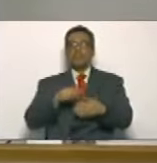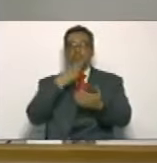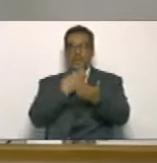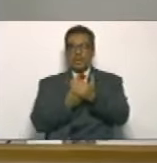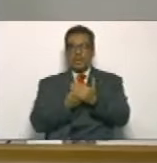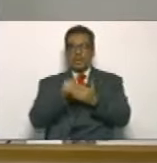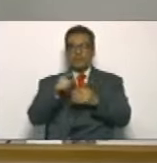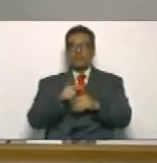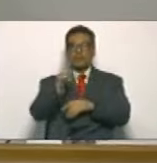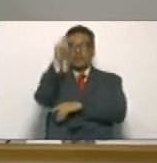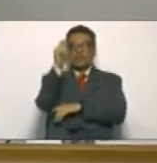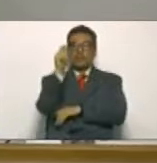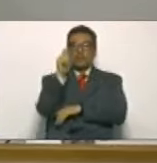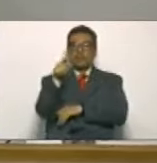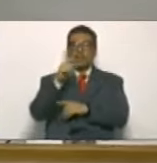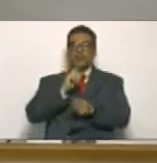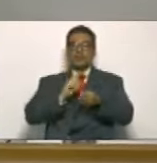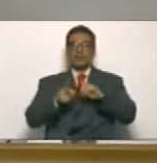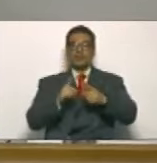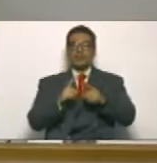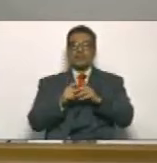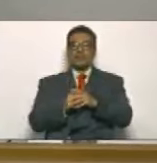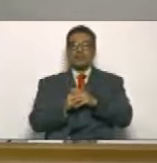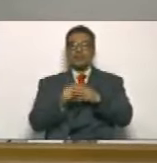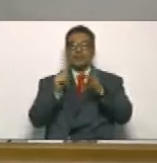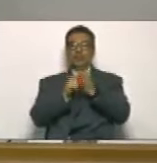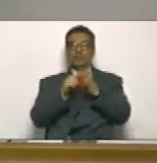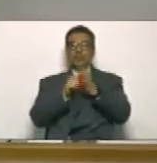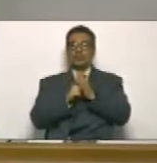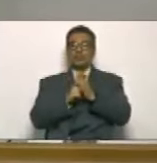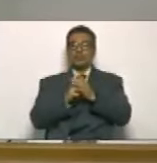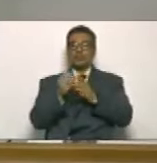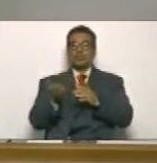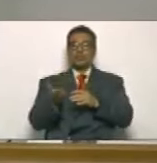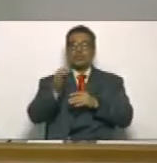Gracias, diputado. Válido punto de información para